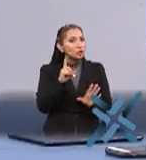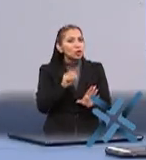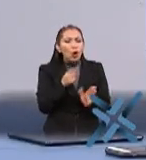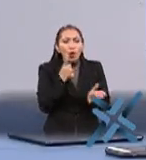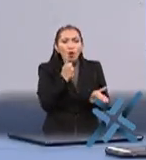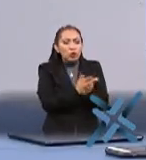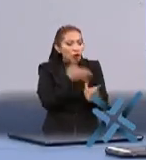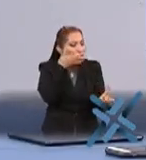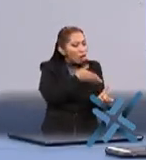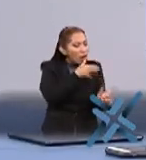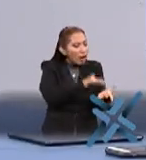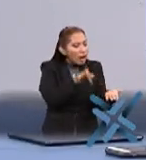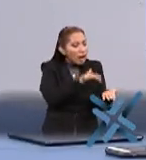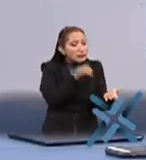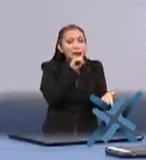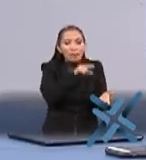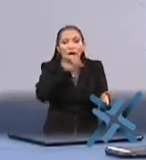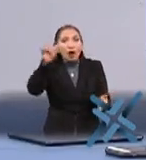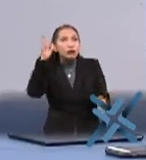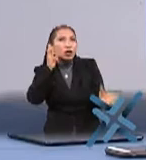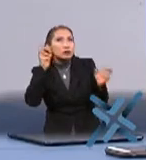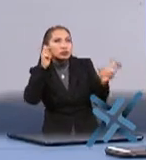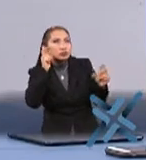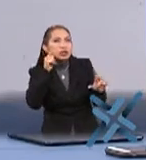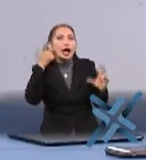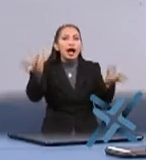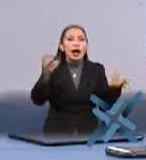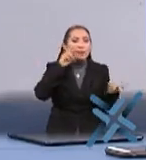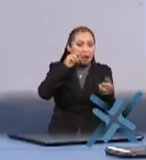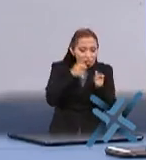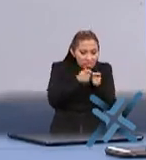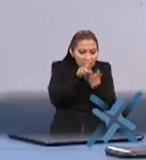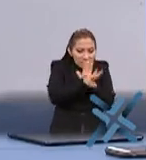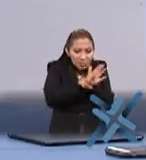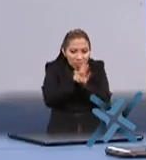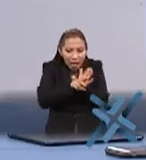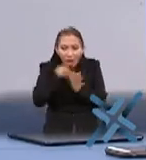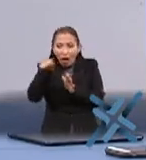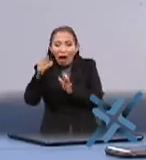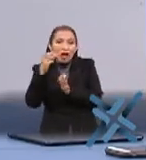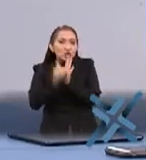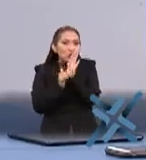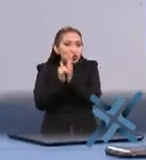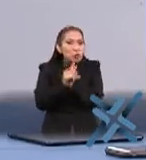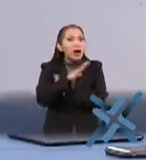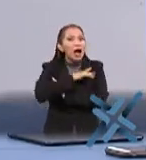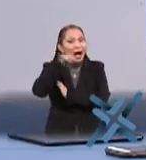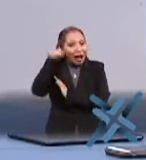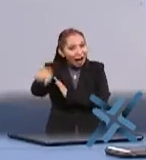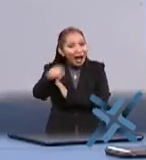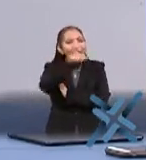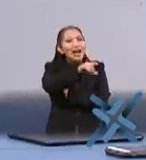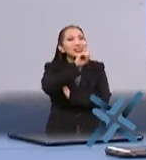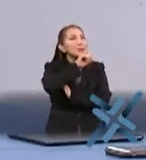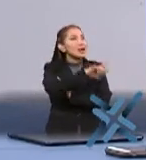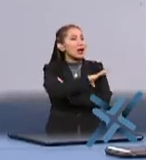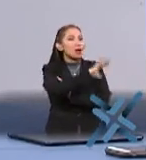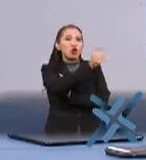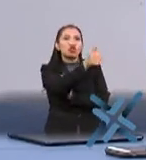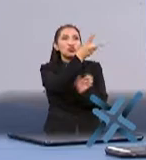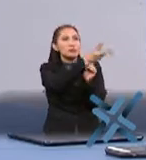cuestión de leer, ¿no? Sino claro, ya también es la cuestión auditiva, ya también es la cuestión de video, tenemos un canal de YouTube, también invitamos ahí